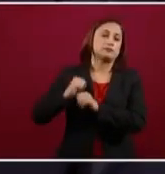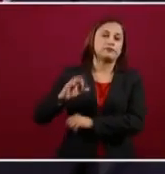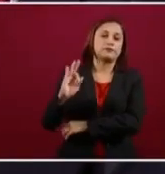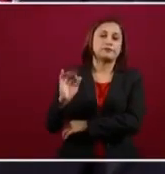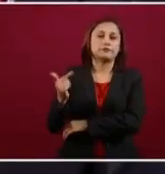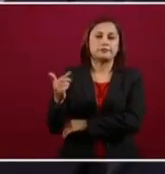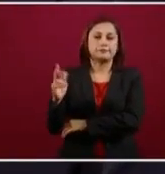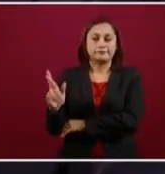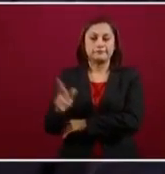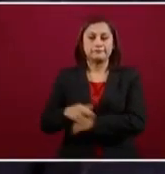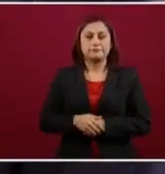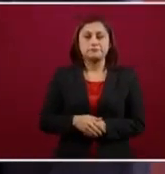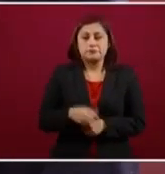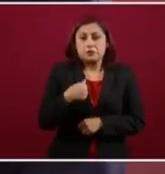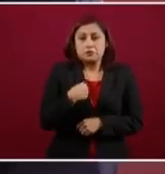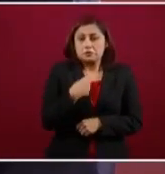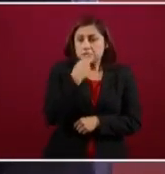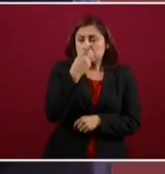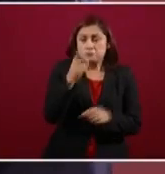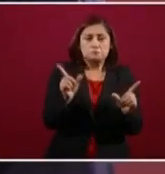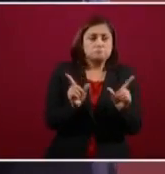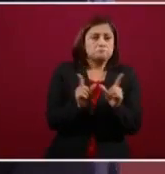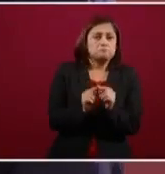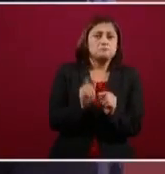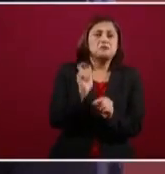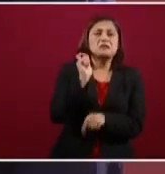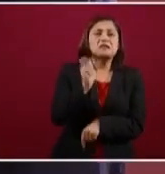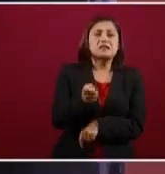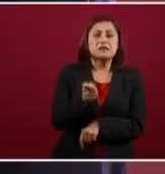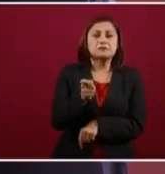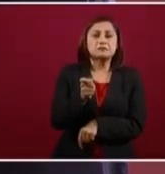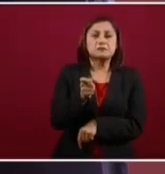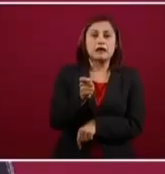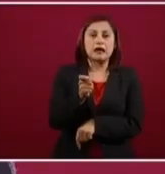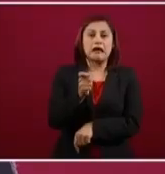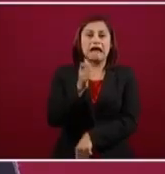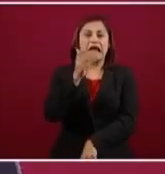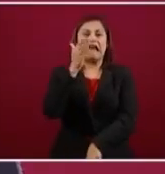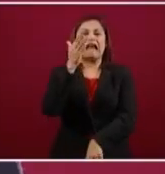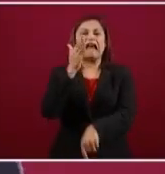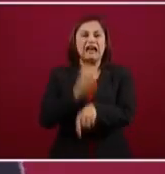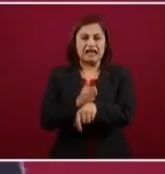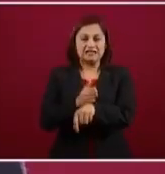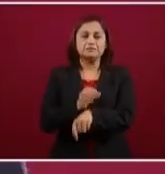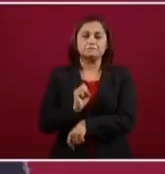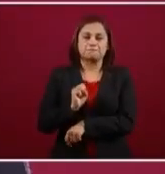que no hay impunidad para nadie,